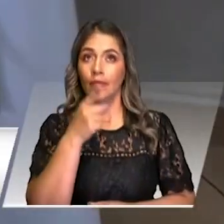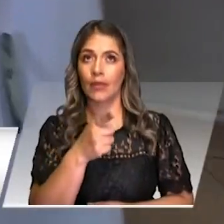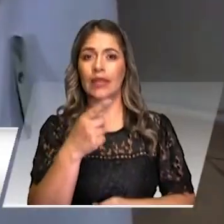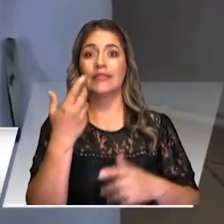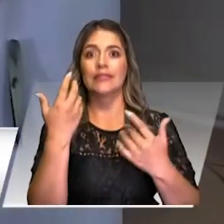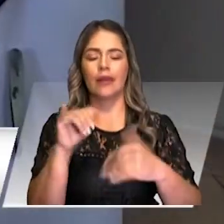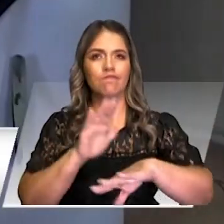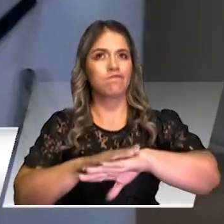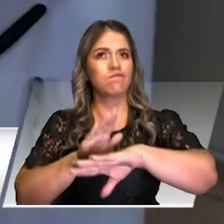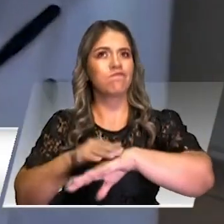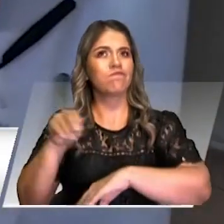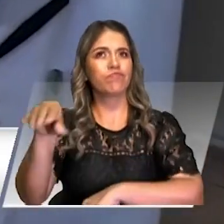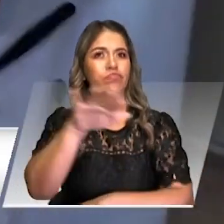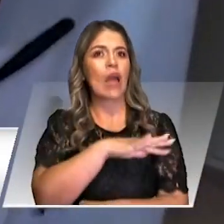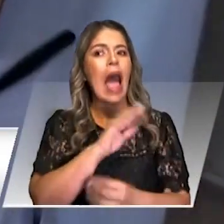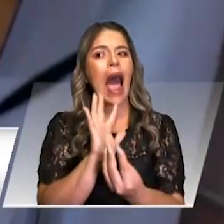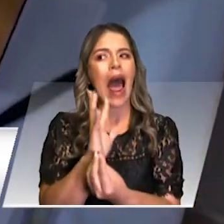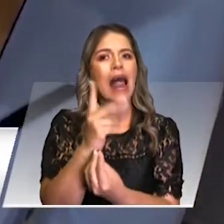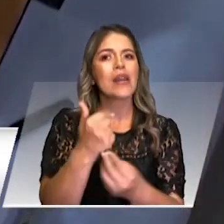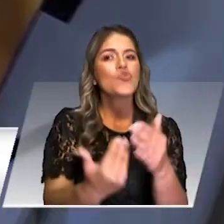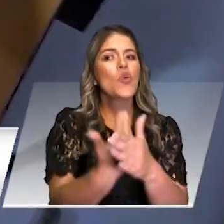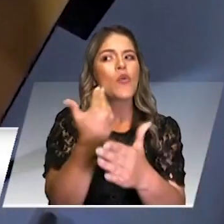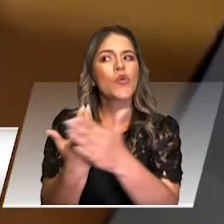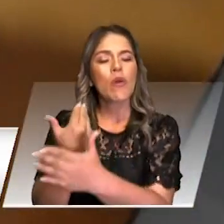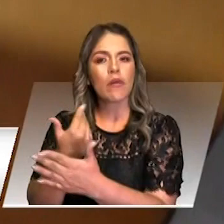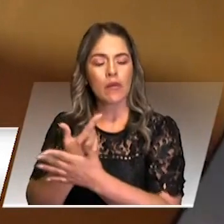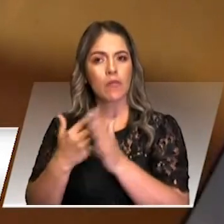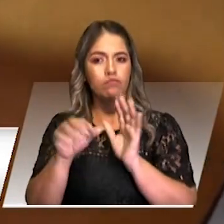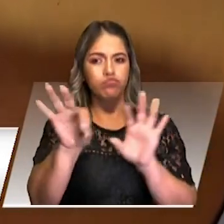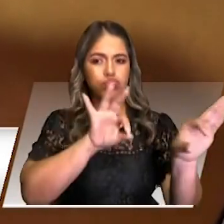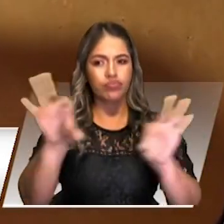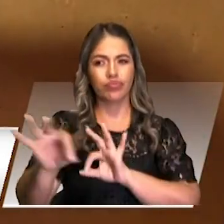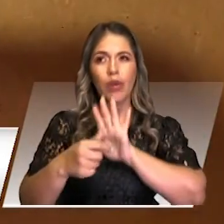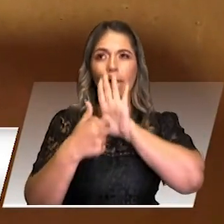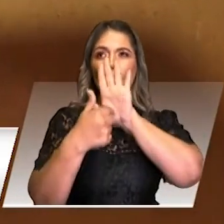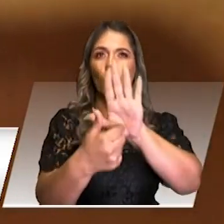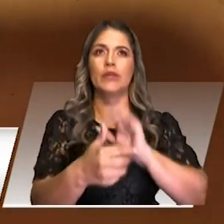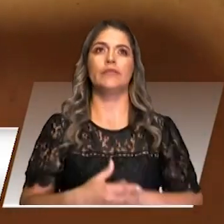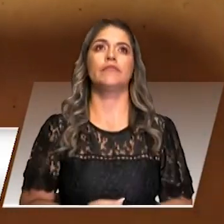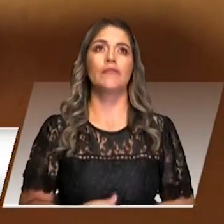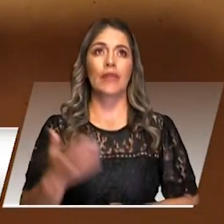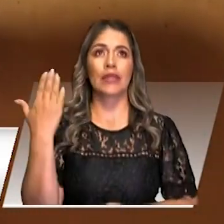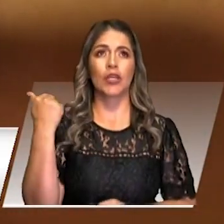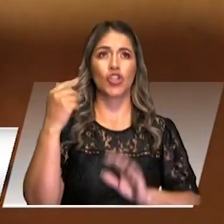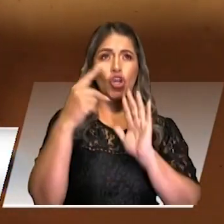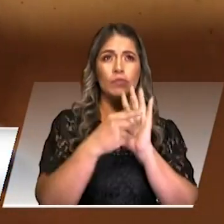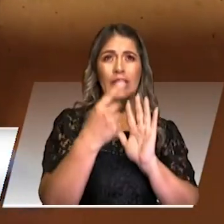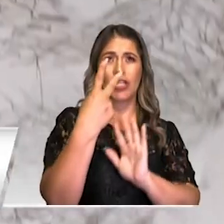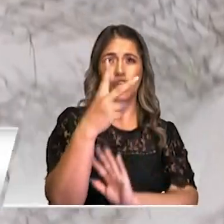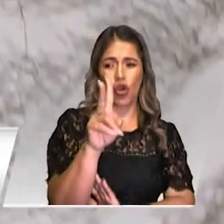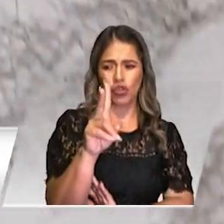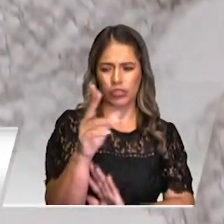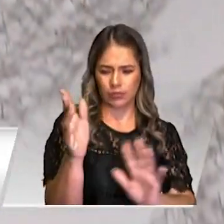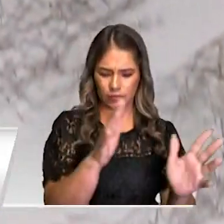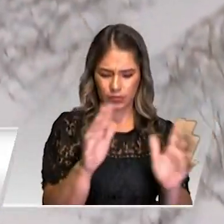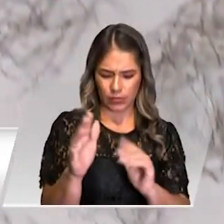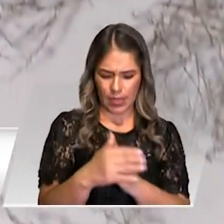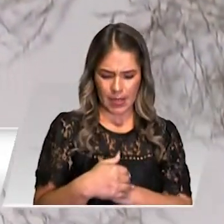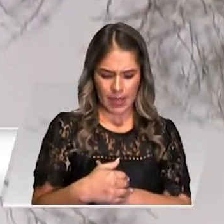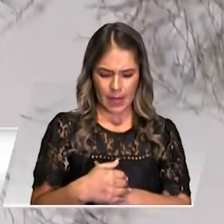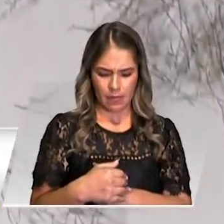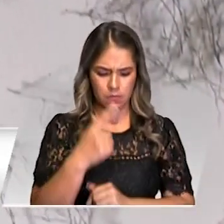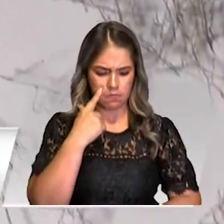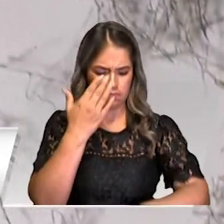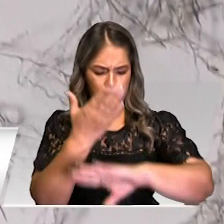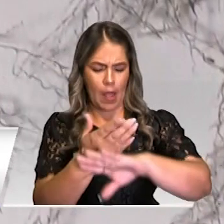para visibilizar a nuevos artistas antioqueños, y desde 2012 se han presentado más de 1.155